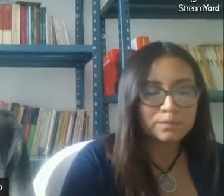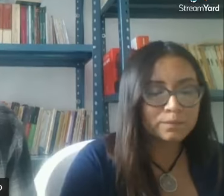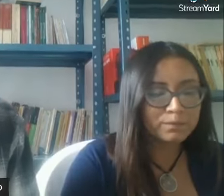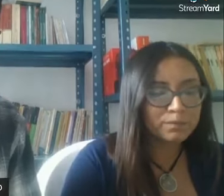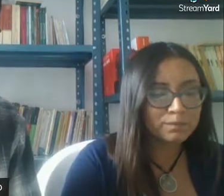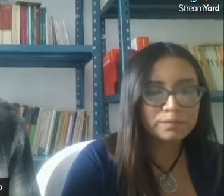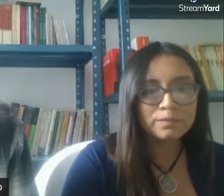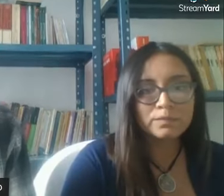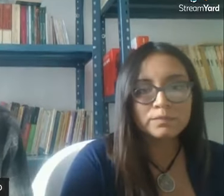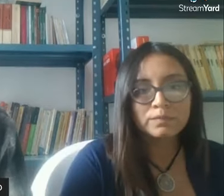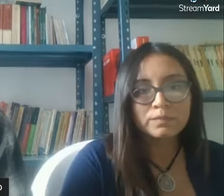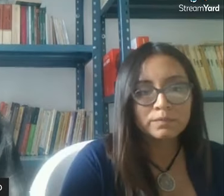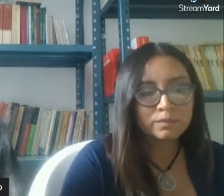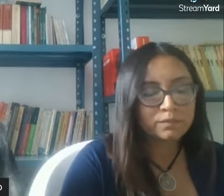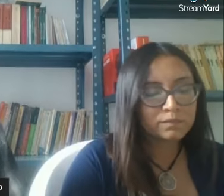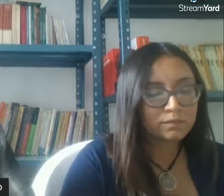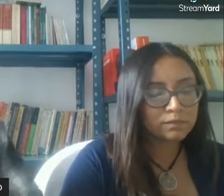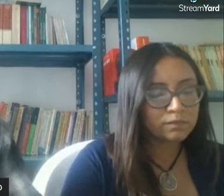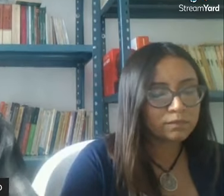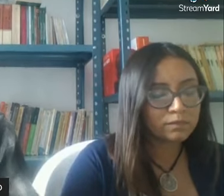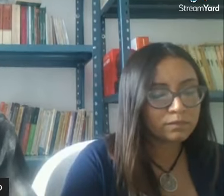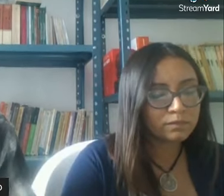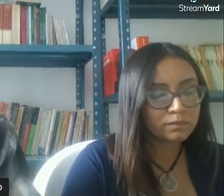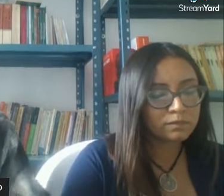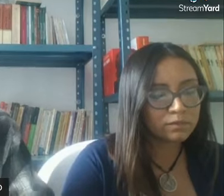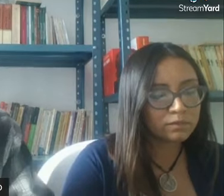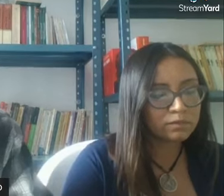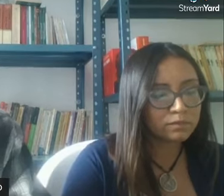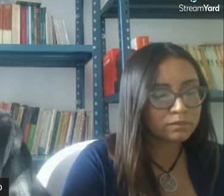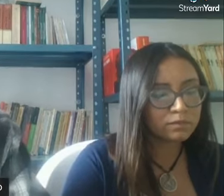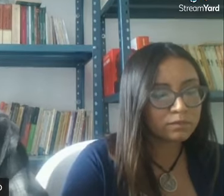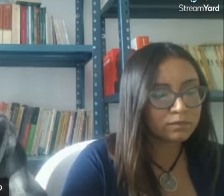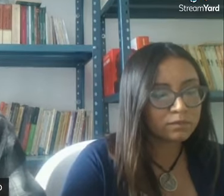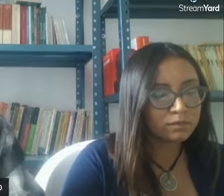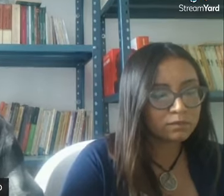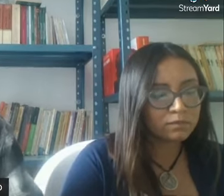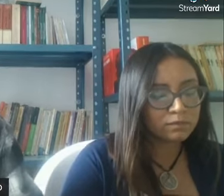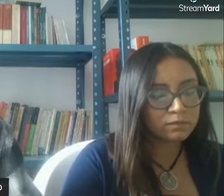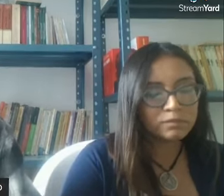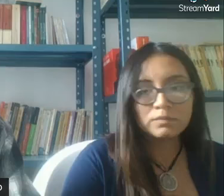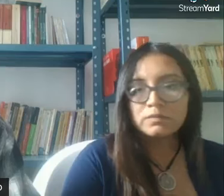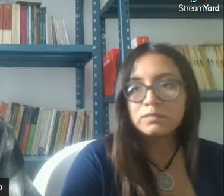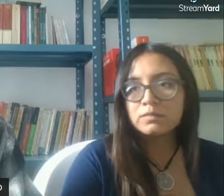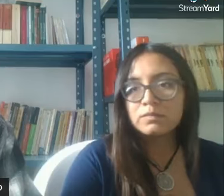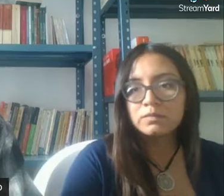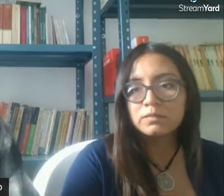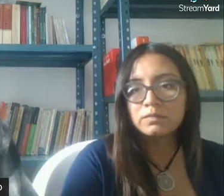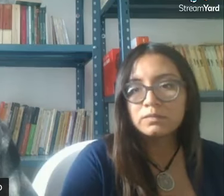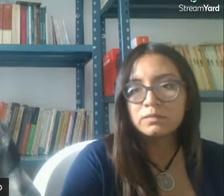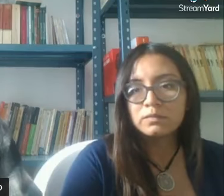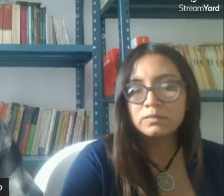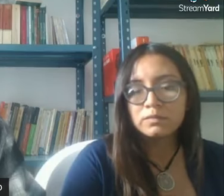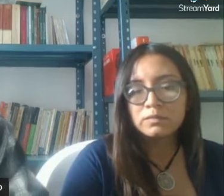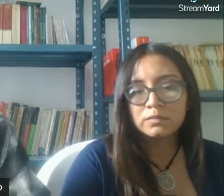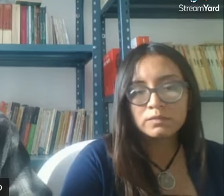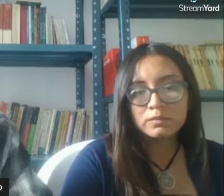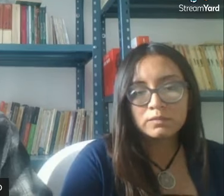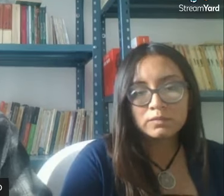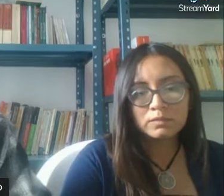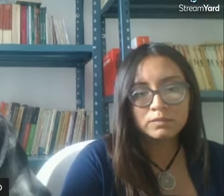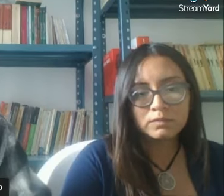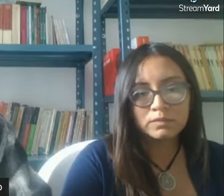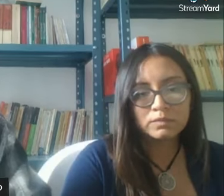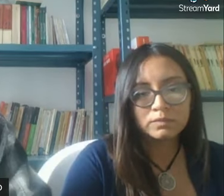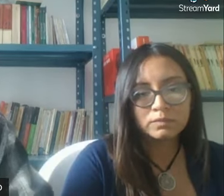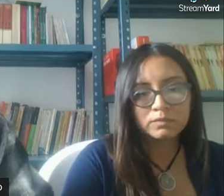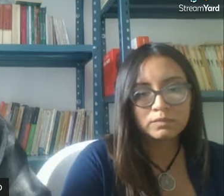era devolverle al pueblo, bueno, devolverle al pueblo a través de la CFE parte de lo que se había entregado durante